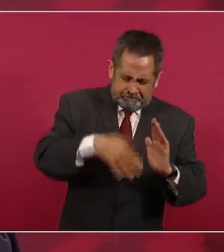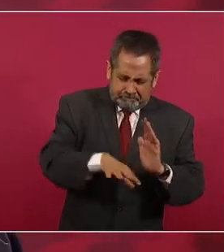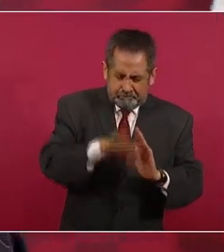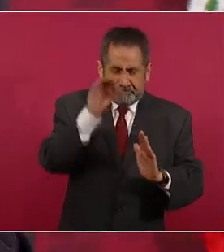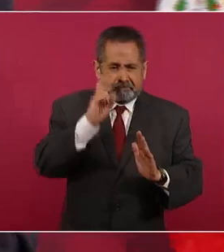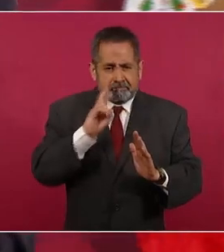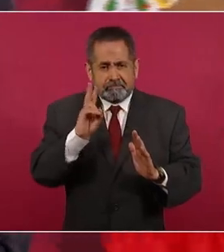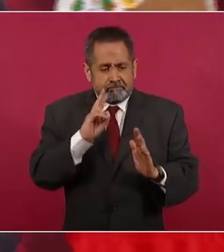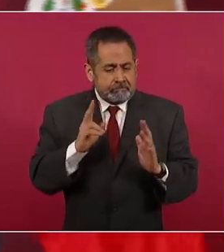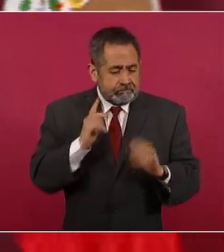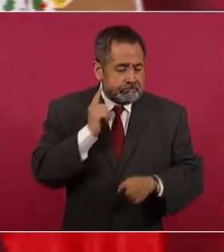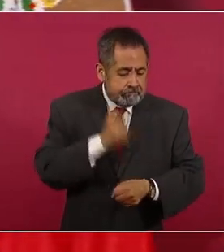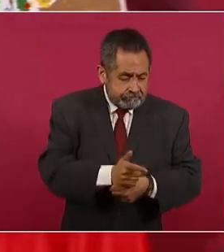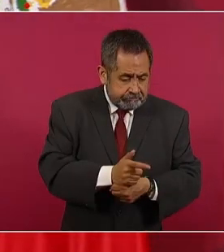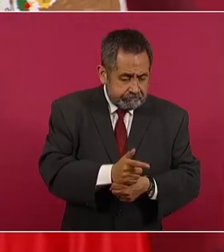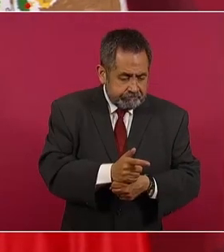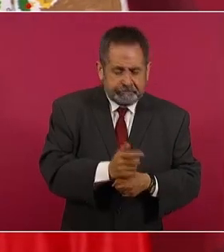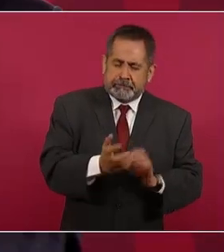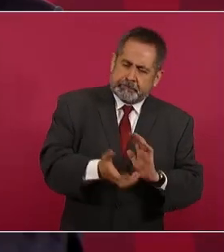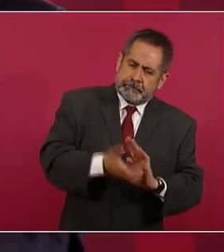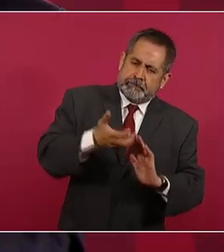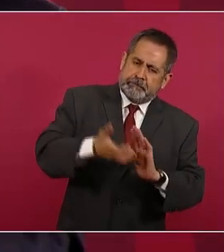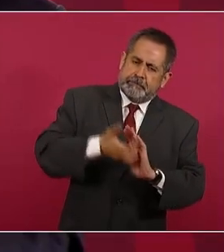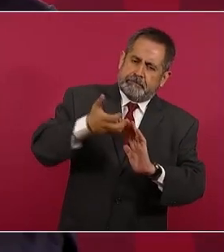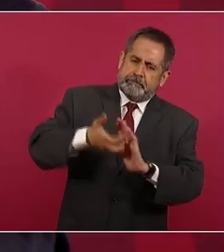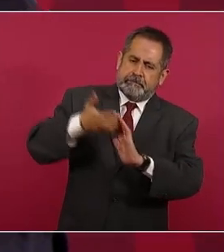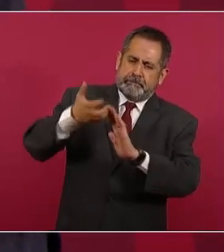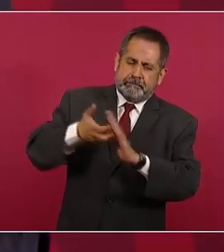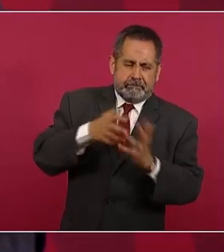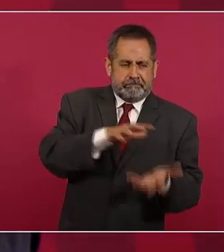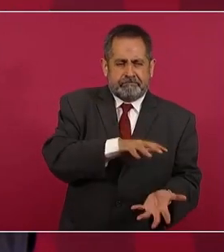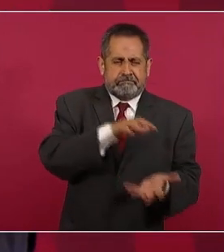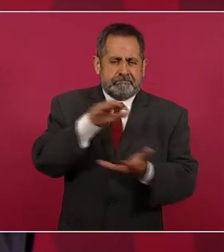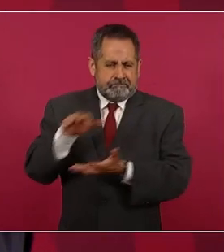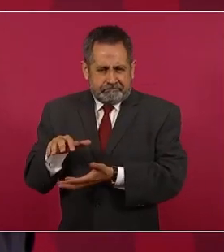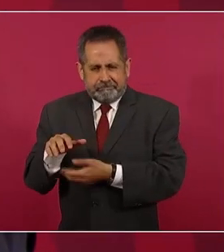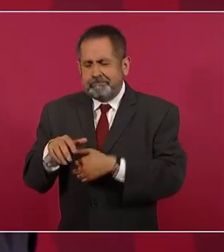ya son los procesos extractivos,